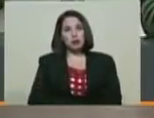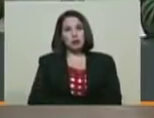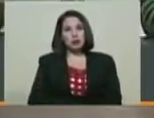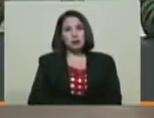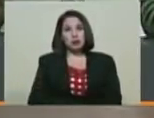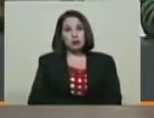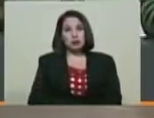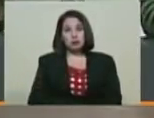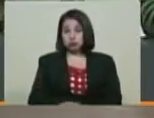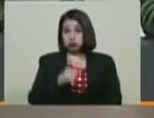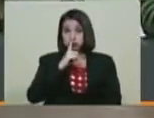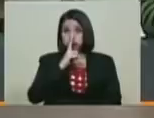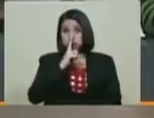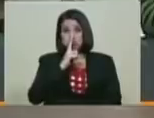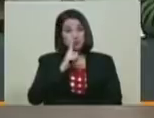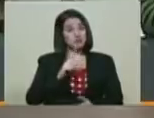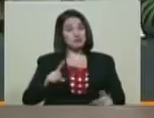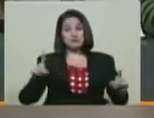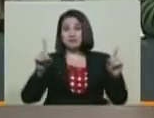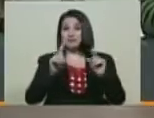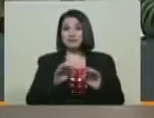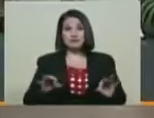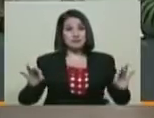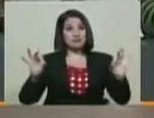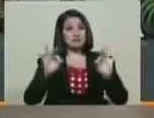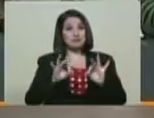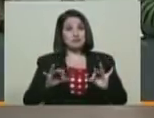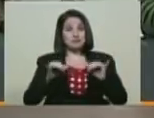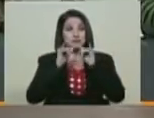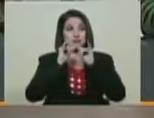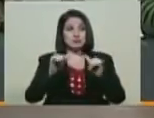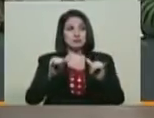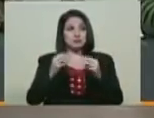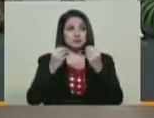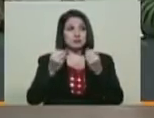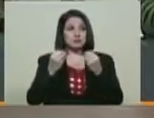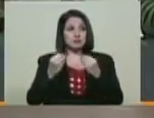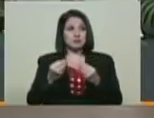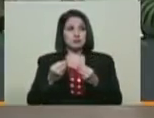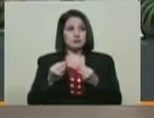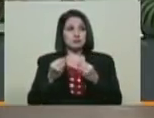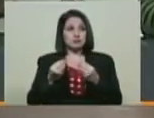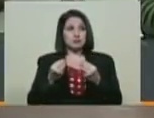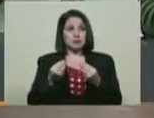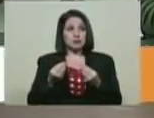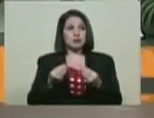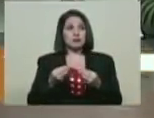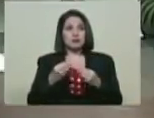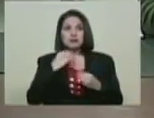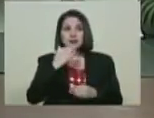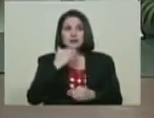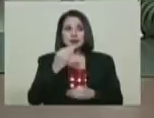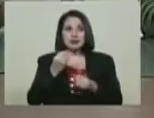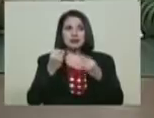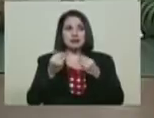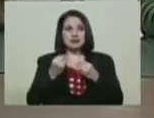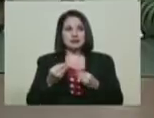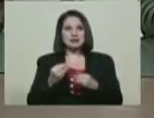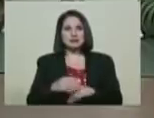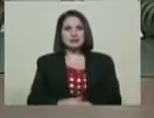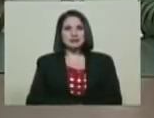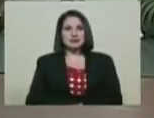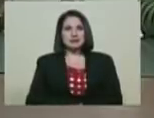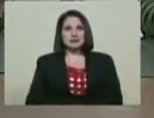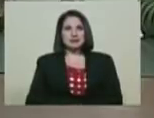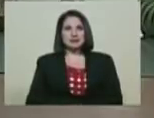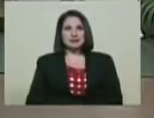No nos vamos a quedar callados. Yo no me voy a quedar callado. El que se meta con Venezuela tendrá nuestra voz firme